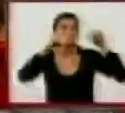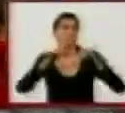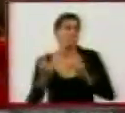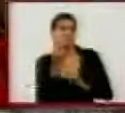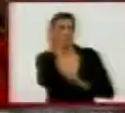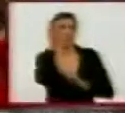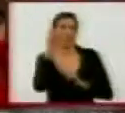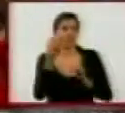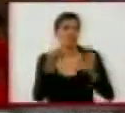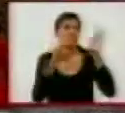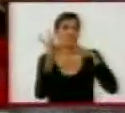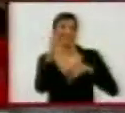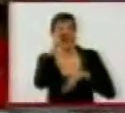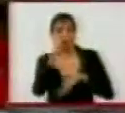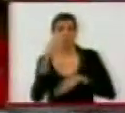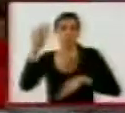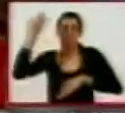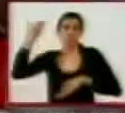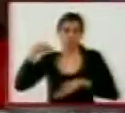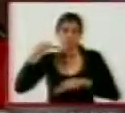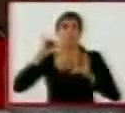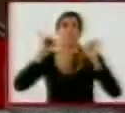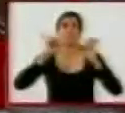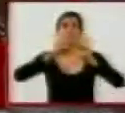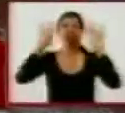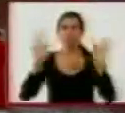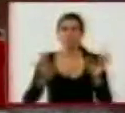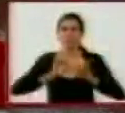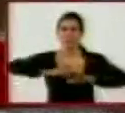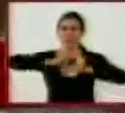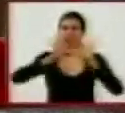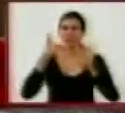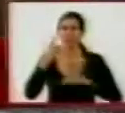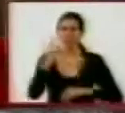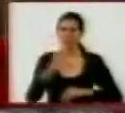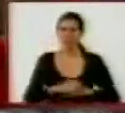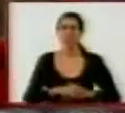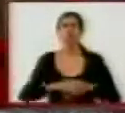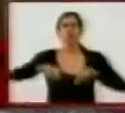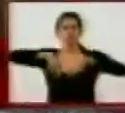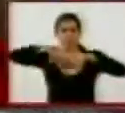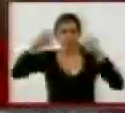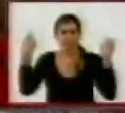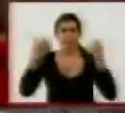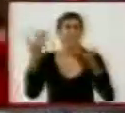también una manera rotunda, efectiva, de romper el bloqueo contra Cuba.